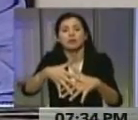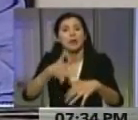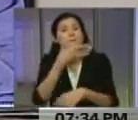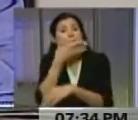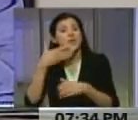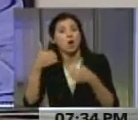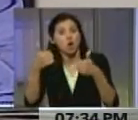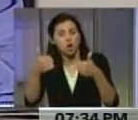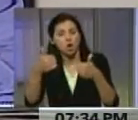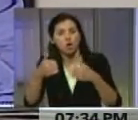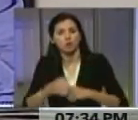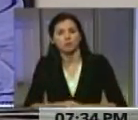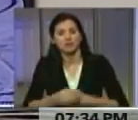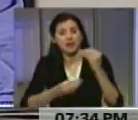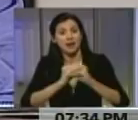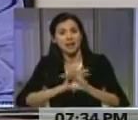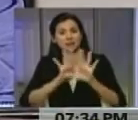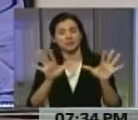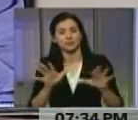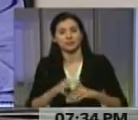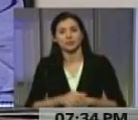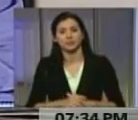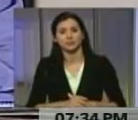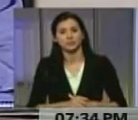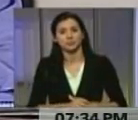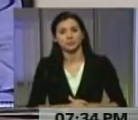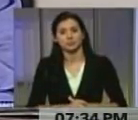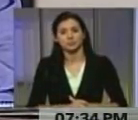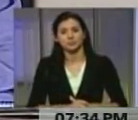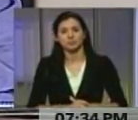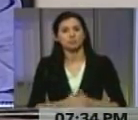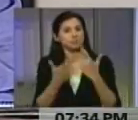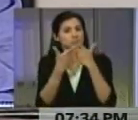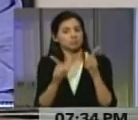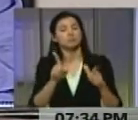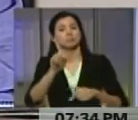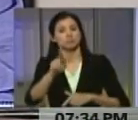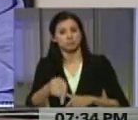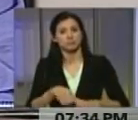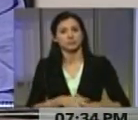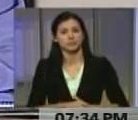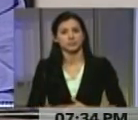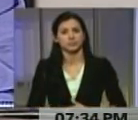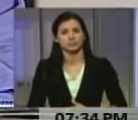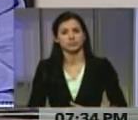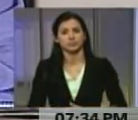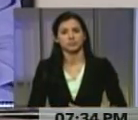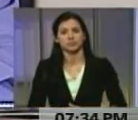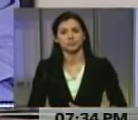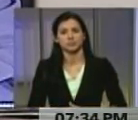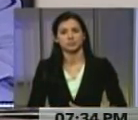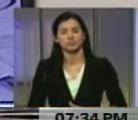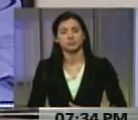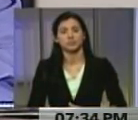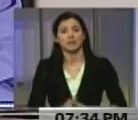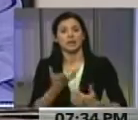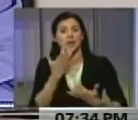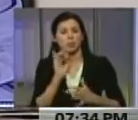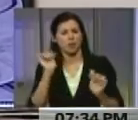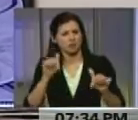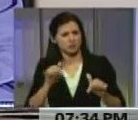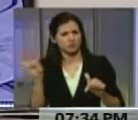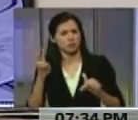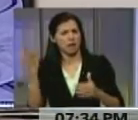la mayor calidad creativa y la mayor libertad. Si en algún momento hubo en